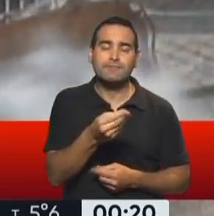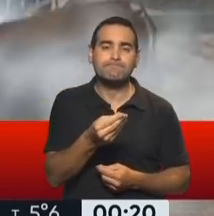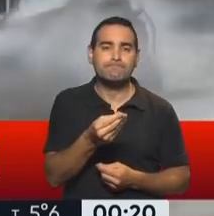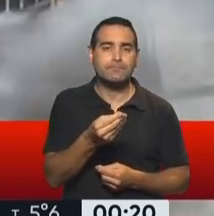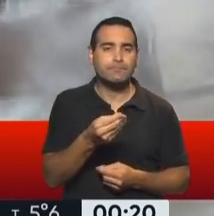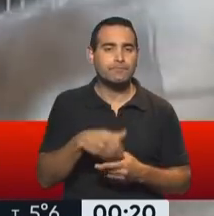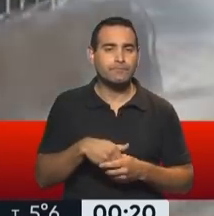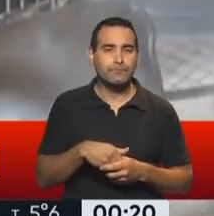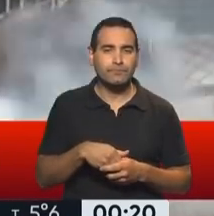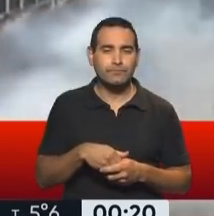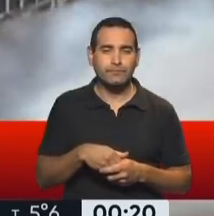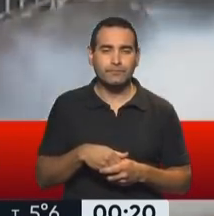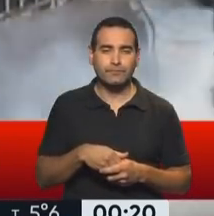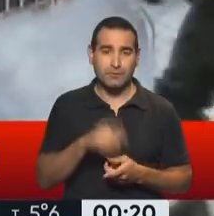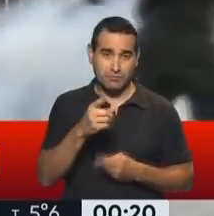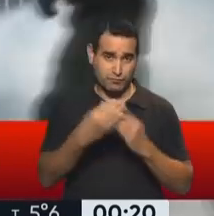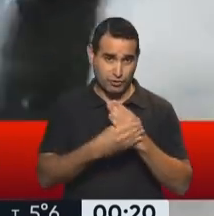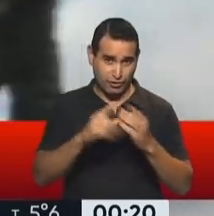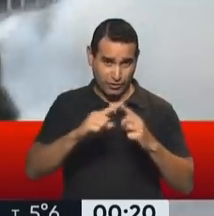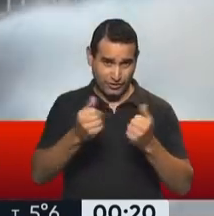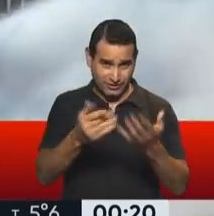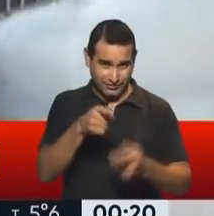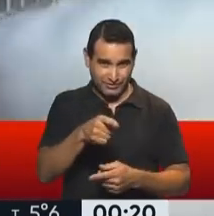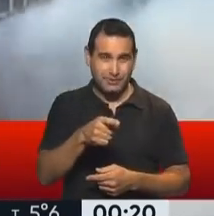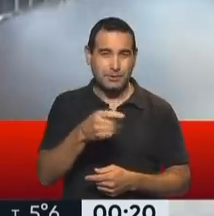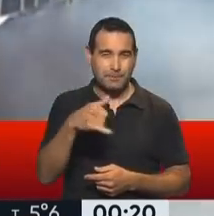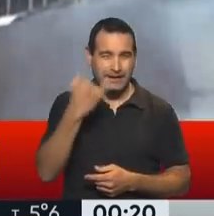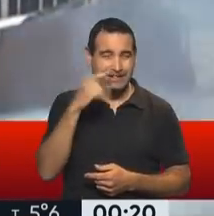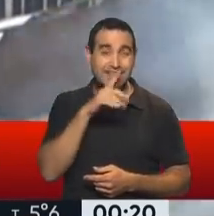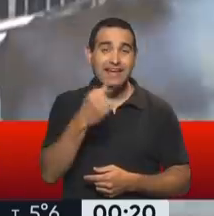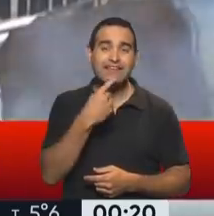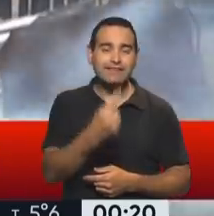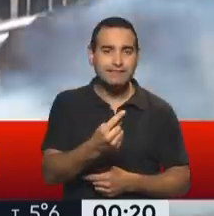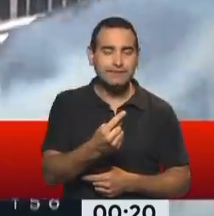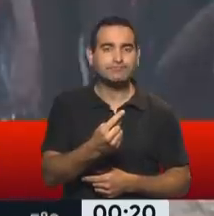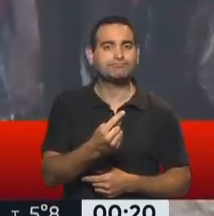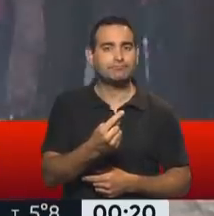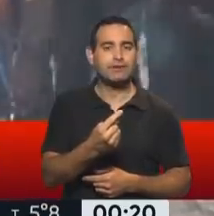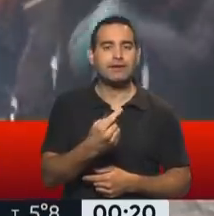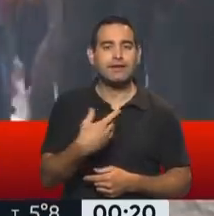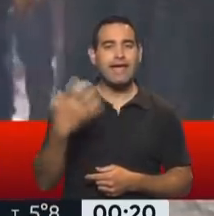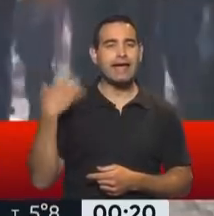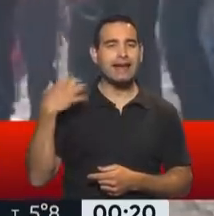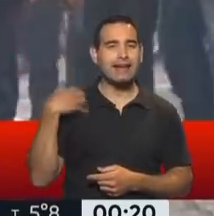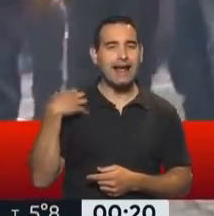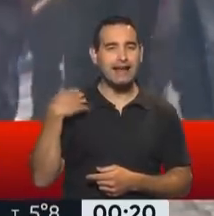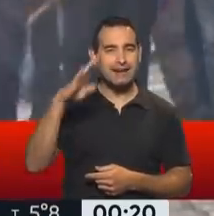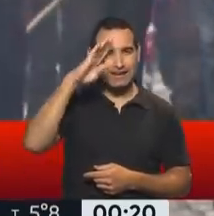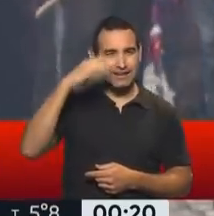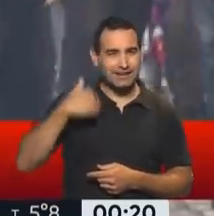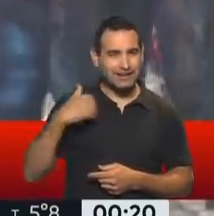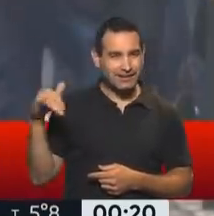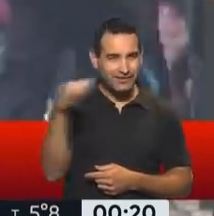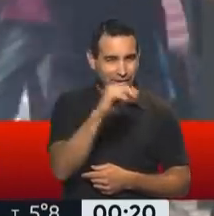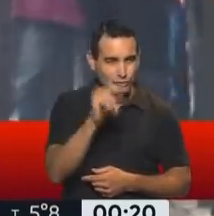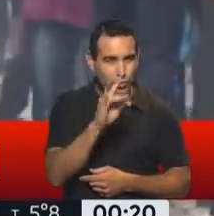que hizo hincapié el mismo canciller Rogelio Maita, que es la participación del general de la Fuerza Aérea Boliviana